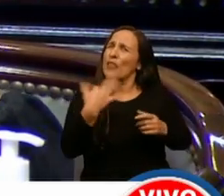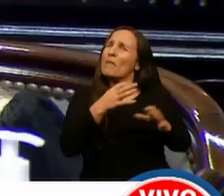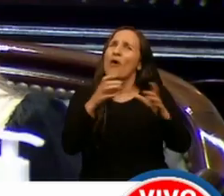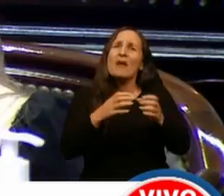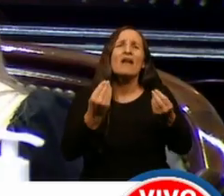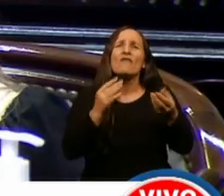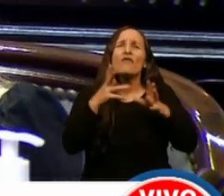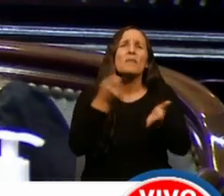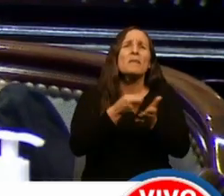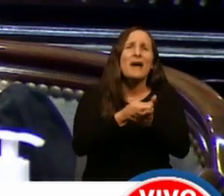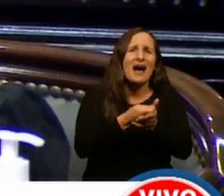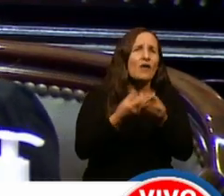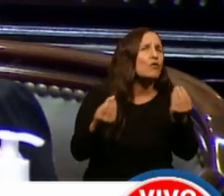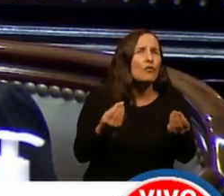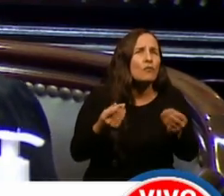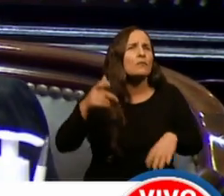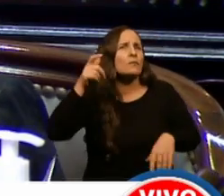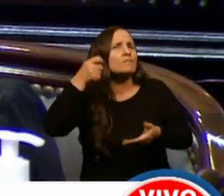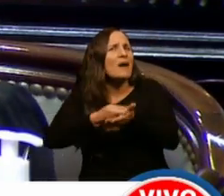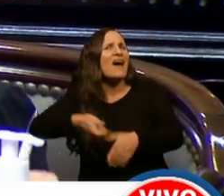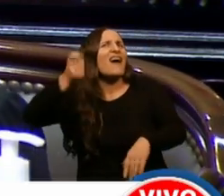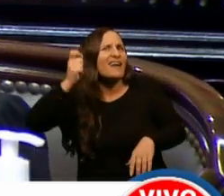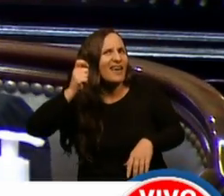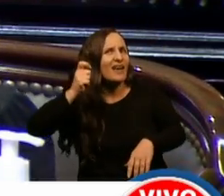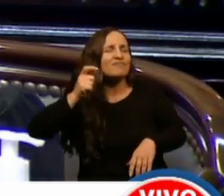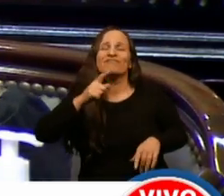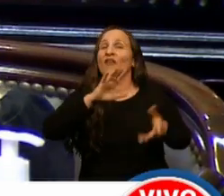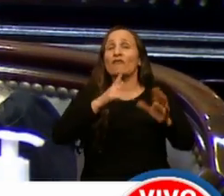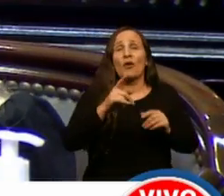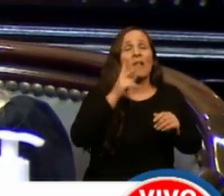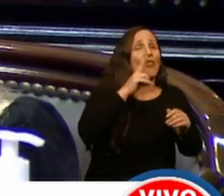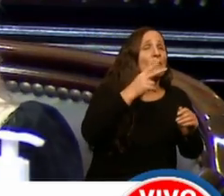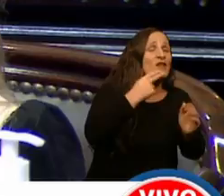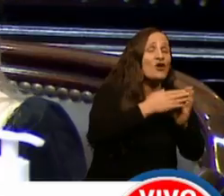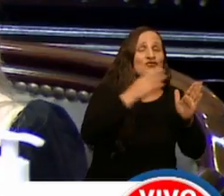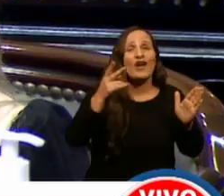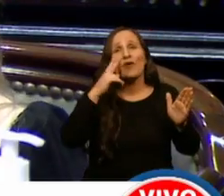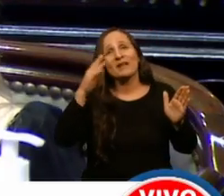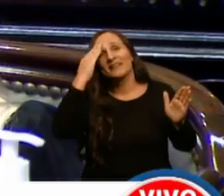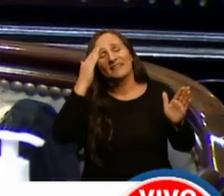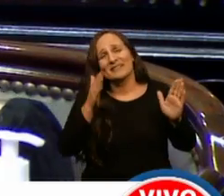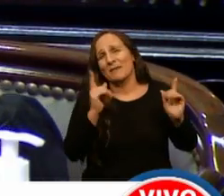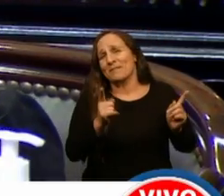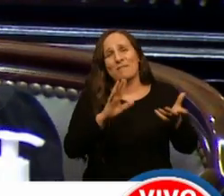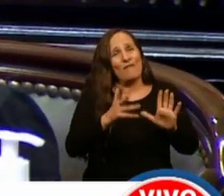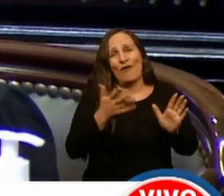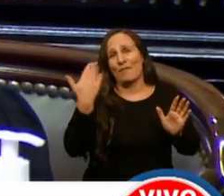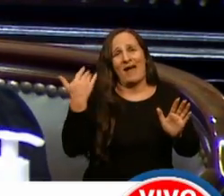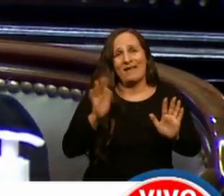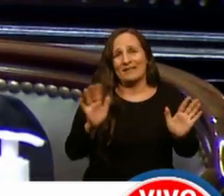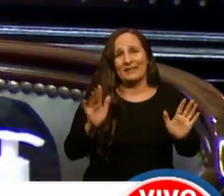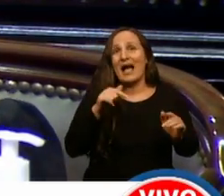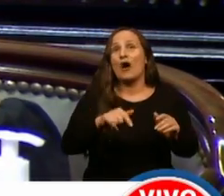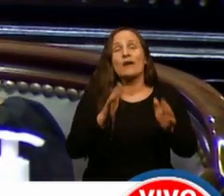esto la receta es la misma que aplicaron entre el 2011 y el 2015 nada más que le imprime más velocidad la